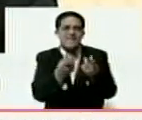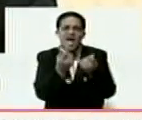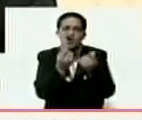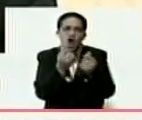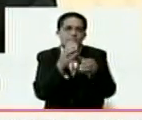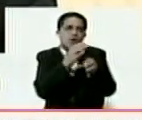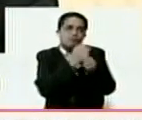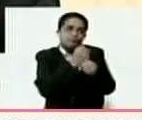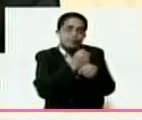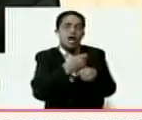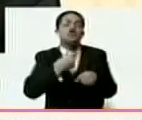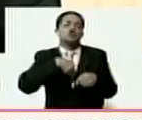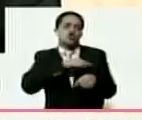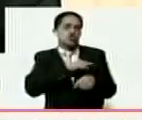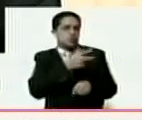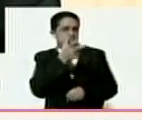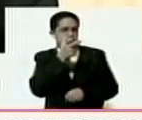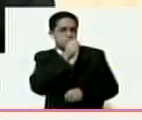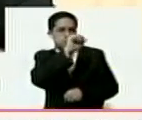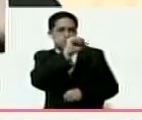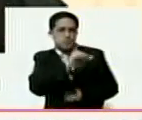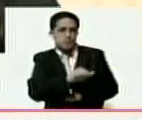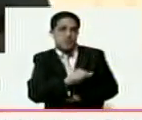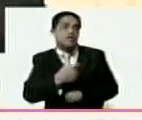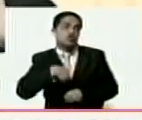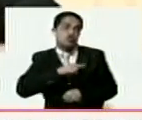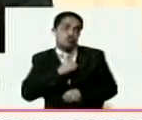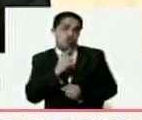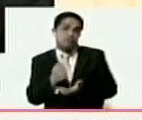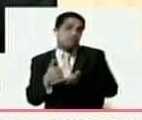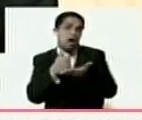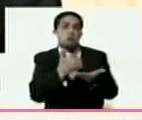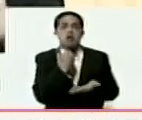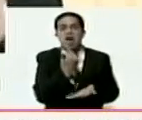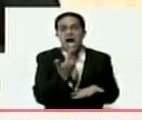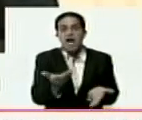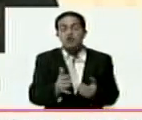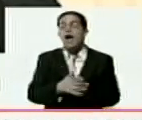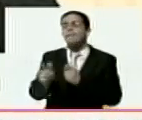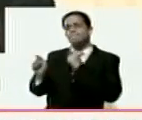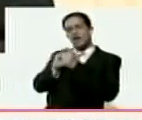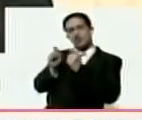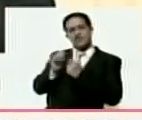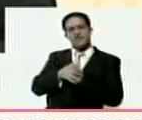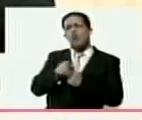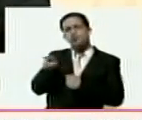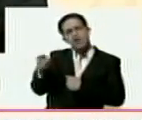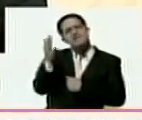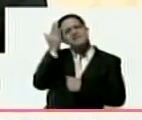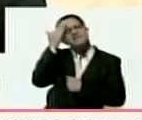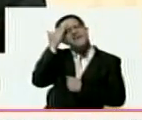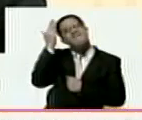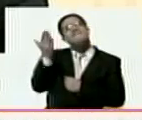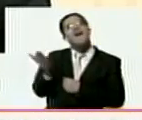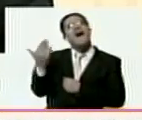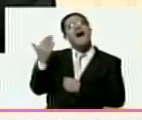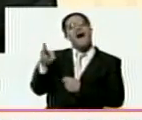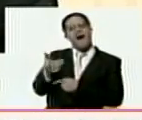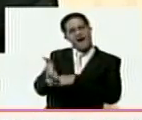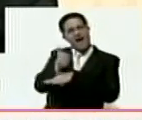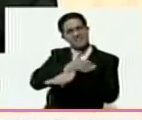y compartimos lo que podíamos con nuestros socios. Y el periodista le dice, ¿sabía usted de antemano qué iba a